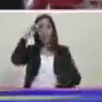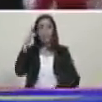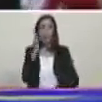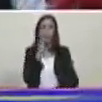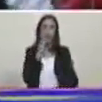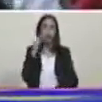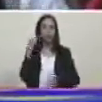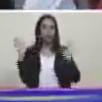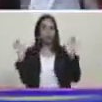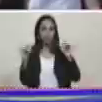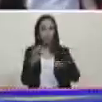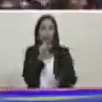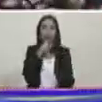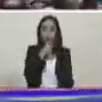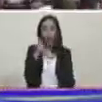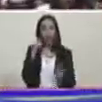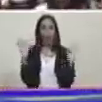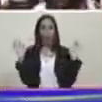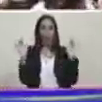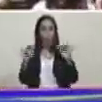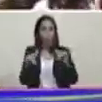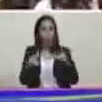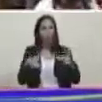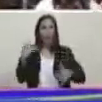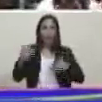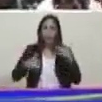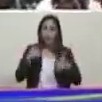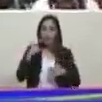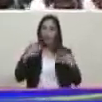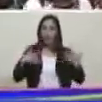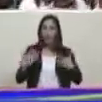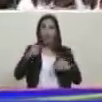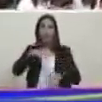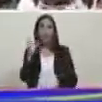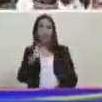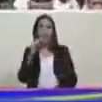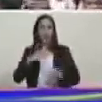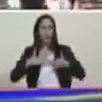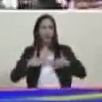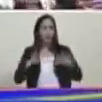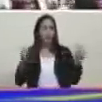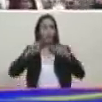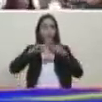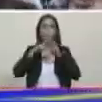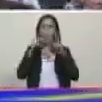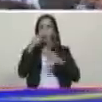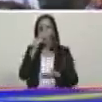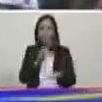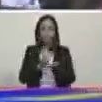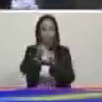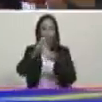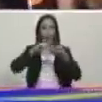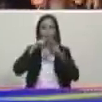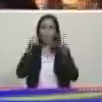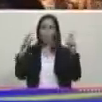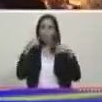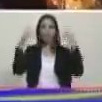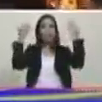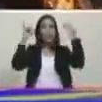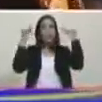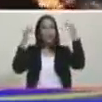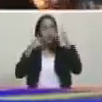sus abuelos, han venido a manifestar que Caracas está en paz y por la paz, celebrando